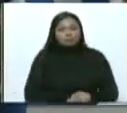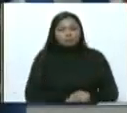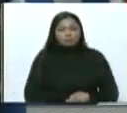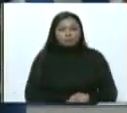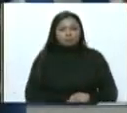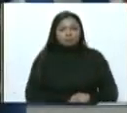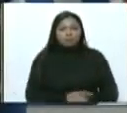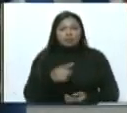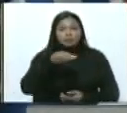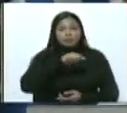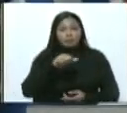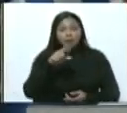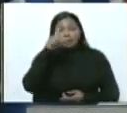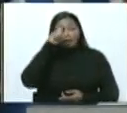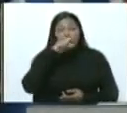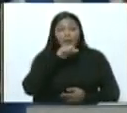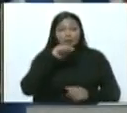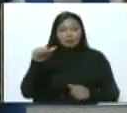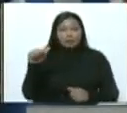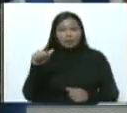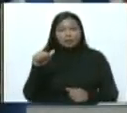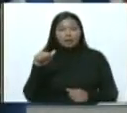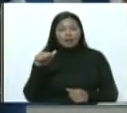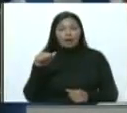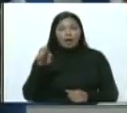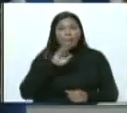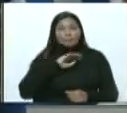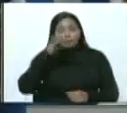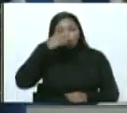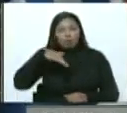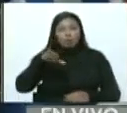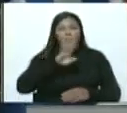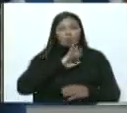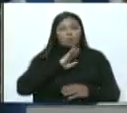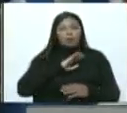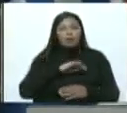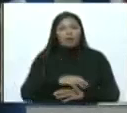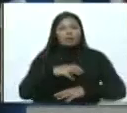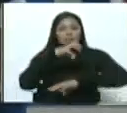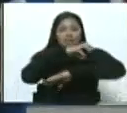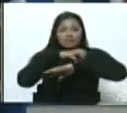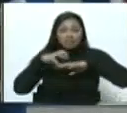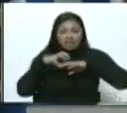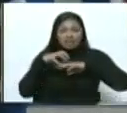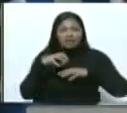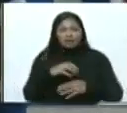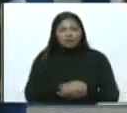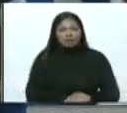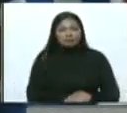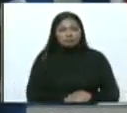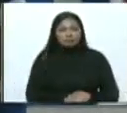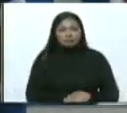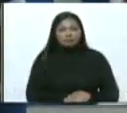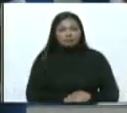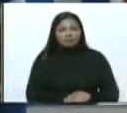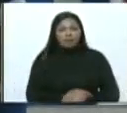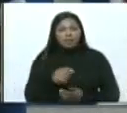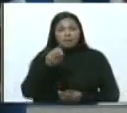en esta semana aniversaria a mi ciudad natal, a mi pueblo natal del Tigre, que llega a cumplir